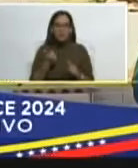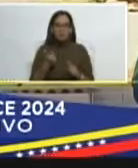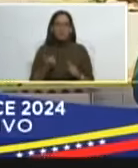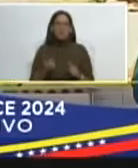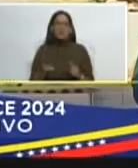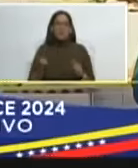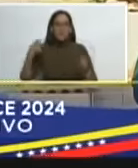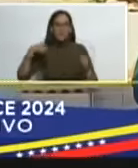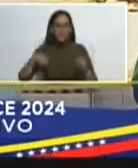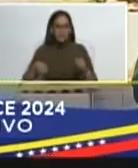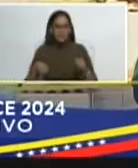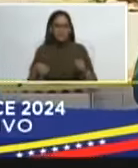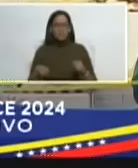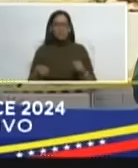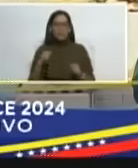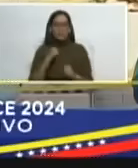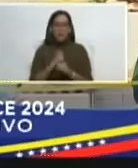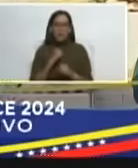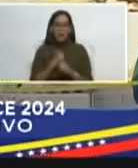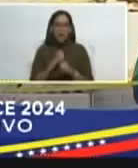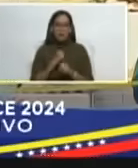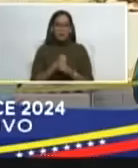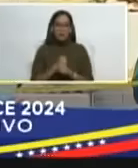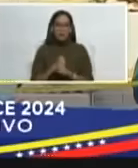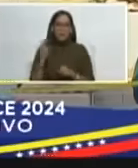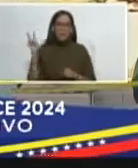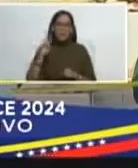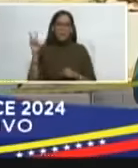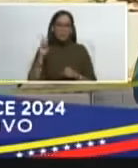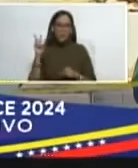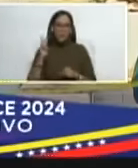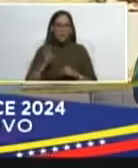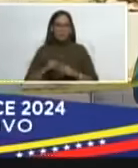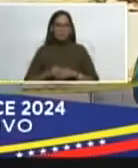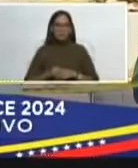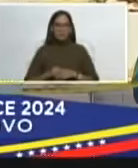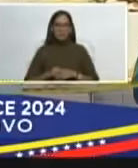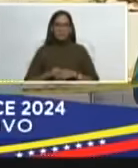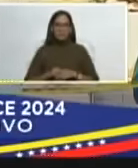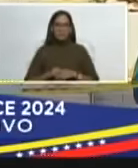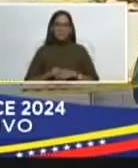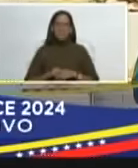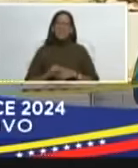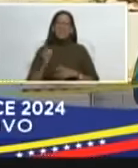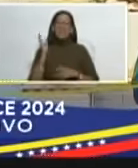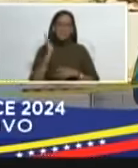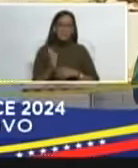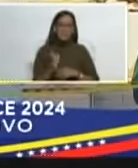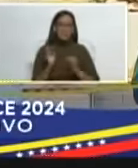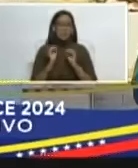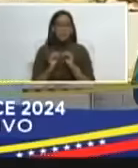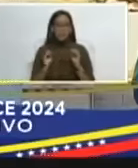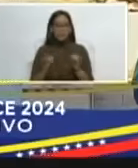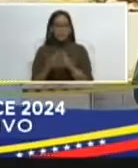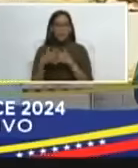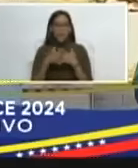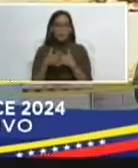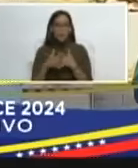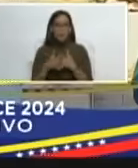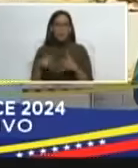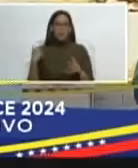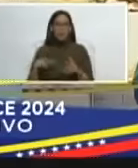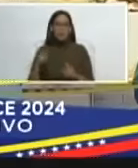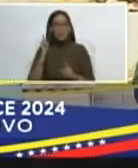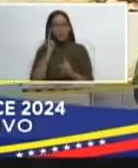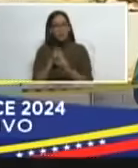ingreso de los trabajadores y trabajadoras de Venezuela. Las sanciones que anunció Estados Unidos hoy tienen el